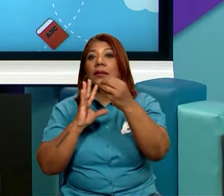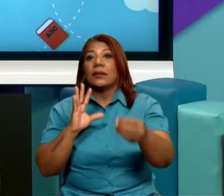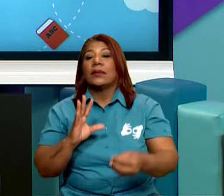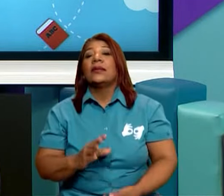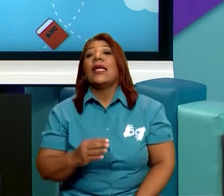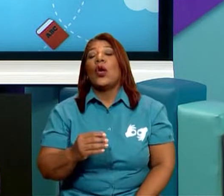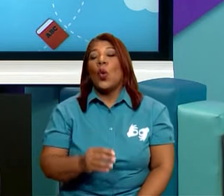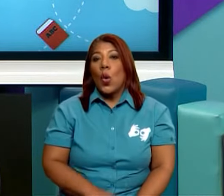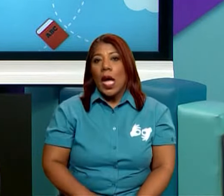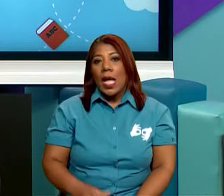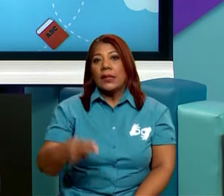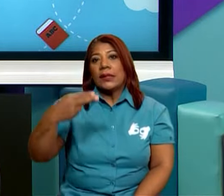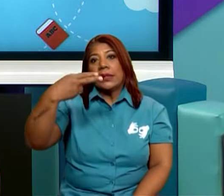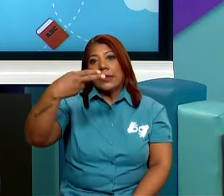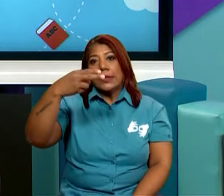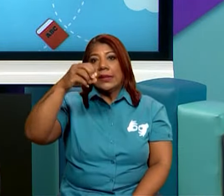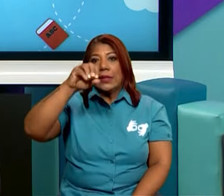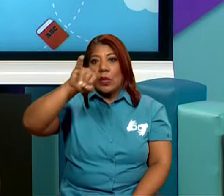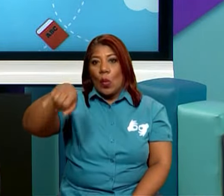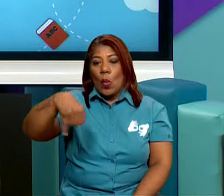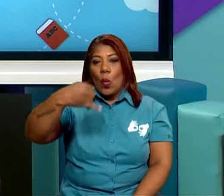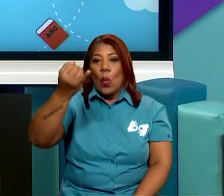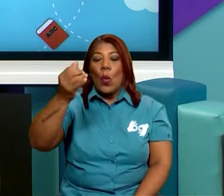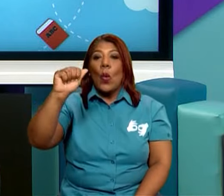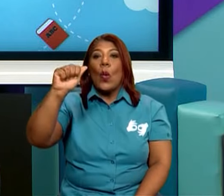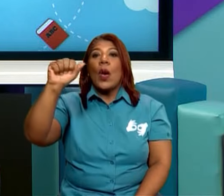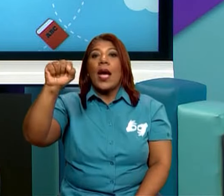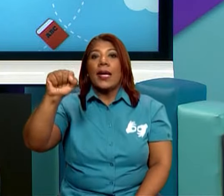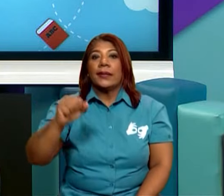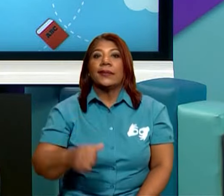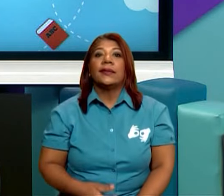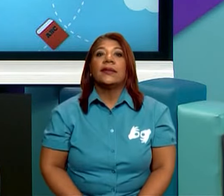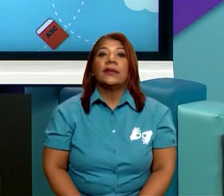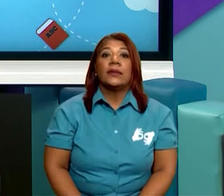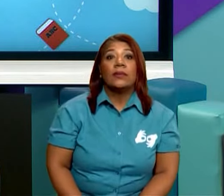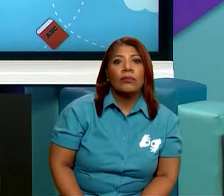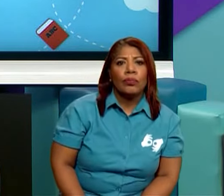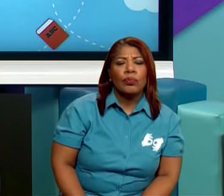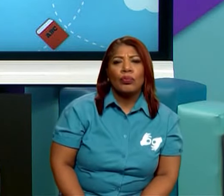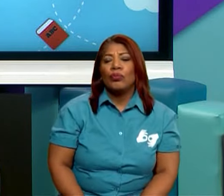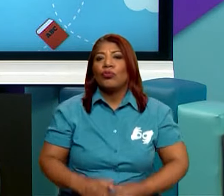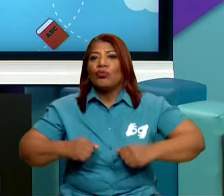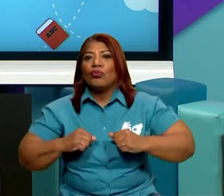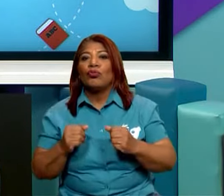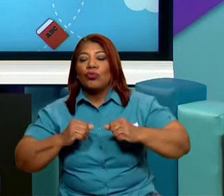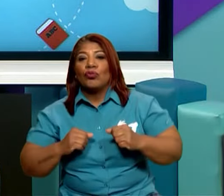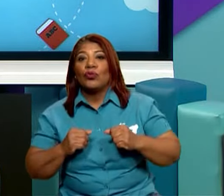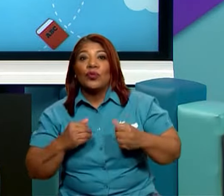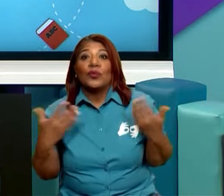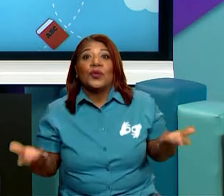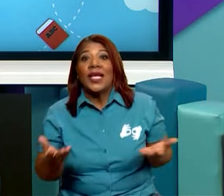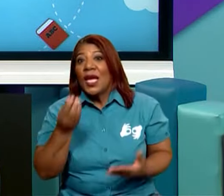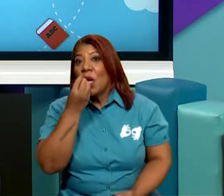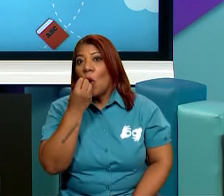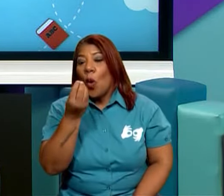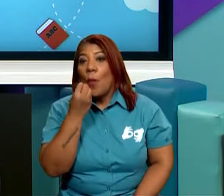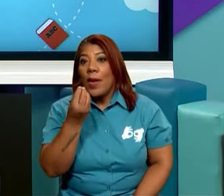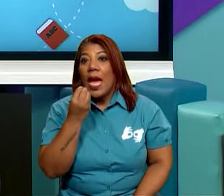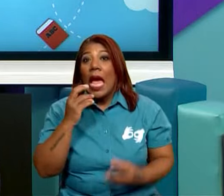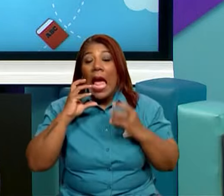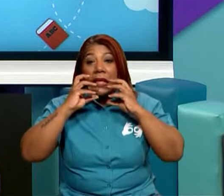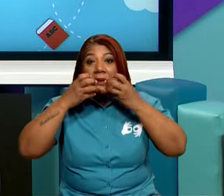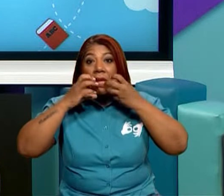de qué? De hojas. Muy bien. Ahora vamos a ver las gallinas o los gallos, los pollitos. ¿De